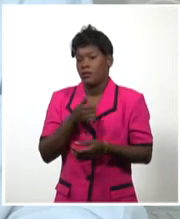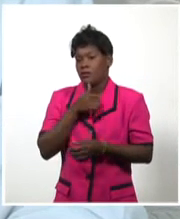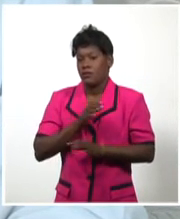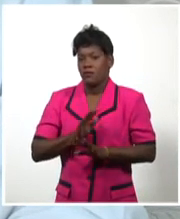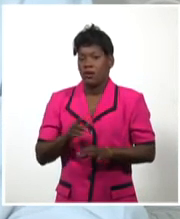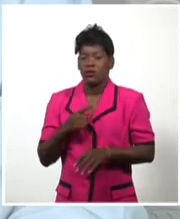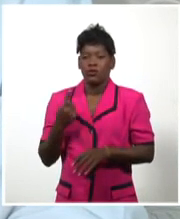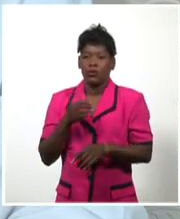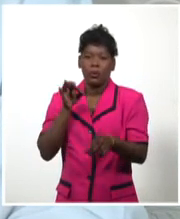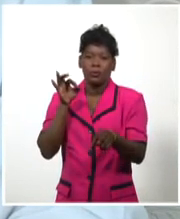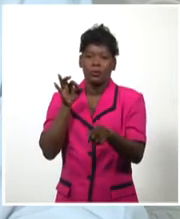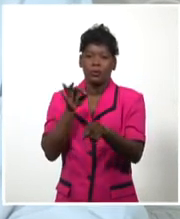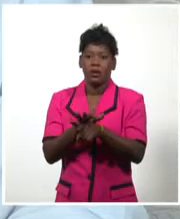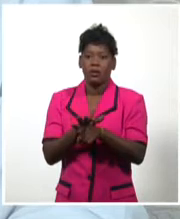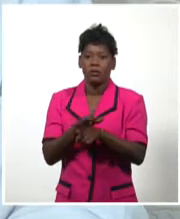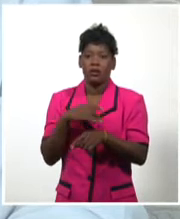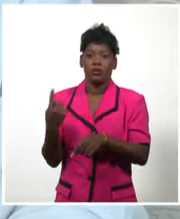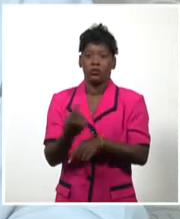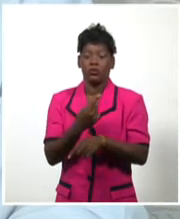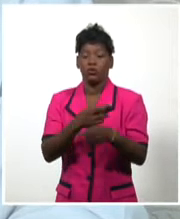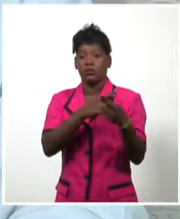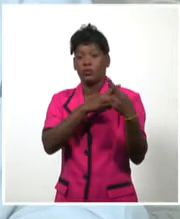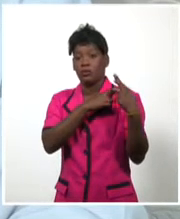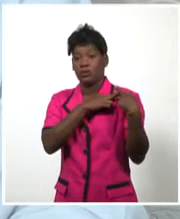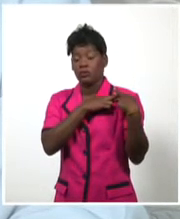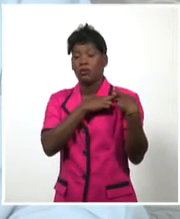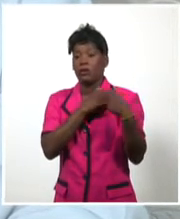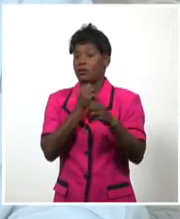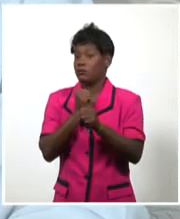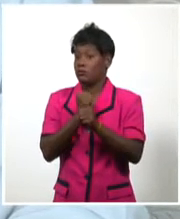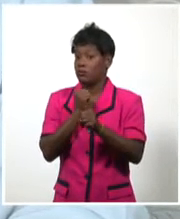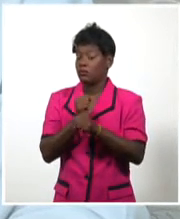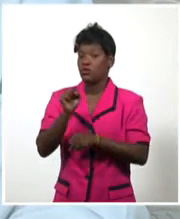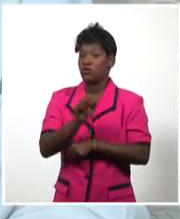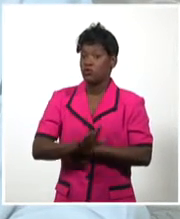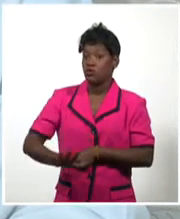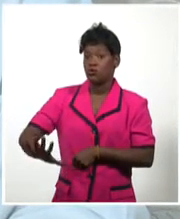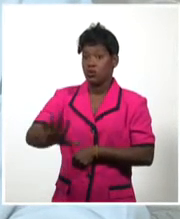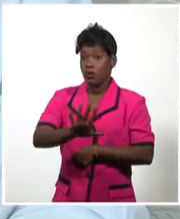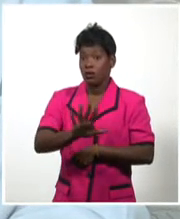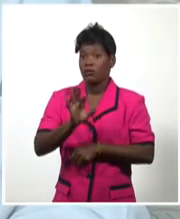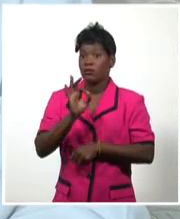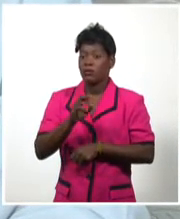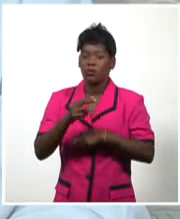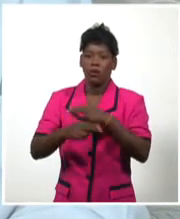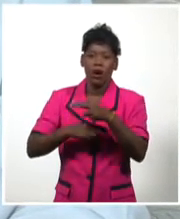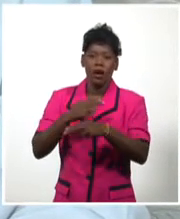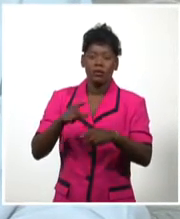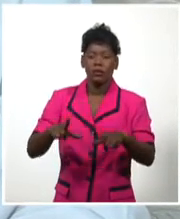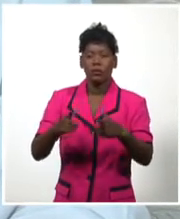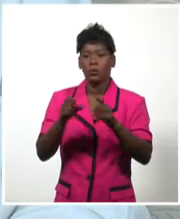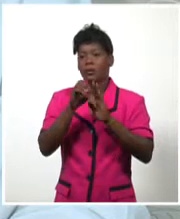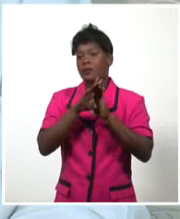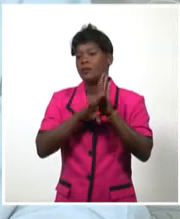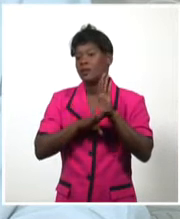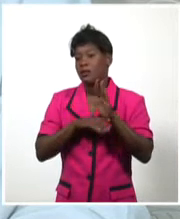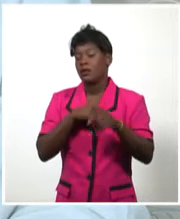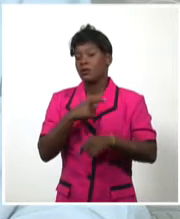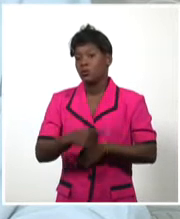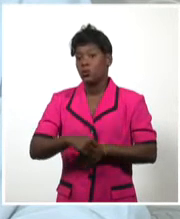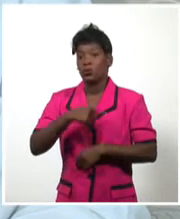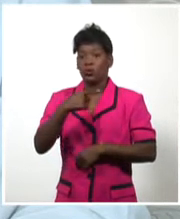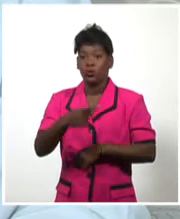la responsabilidad individual, de la responsabilidad social, el uso de todas las medidas que se han ido transmitiendo por parte